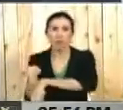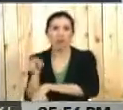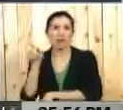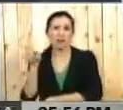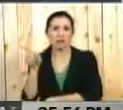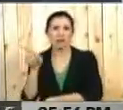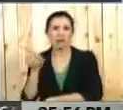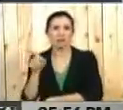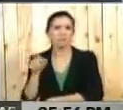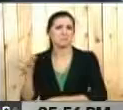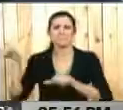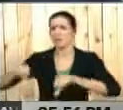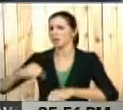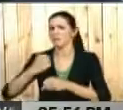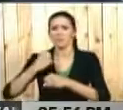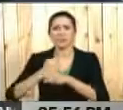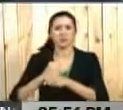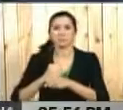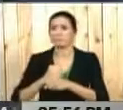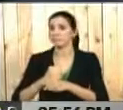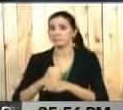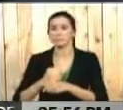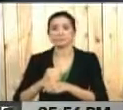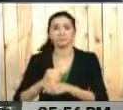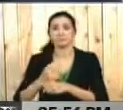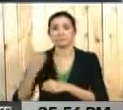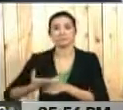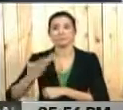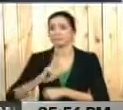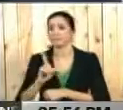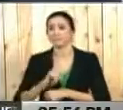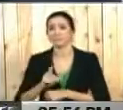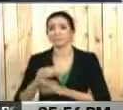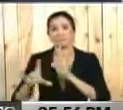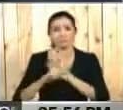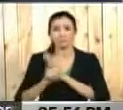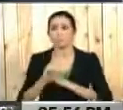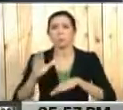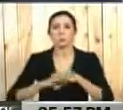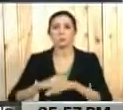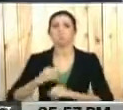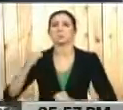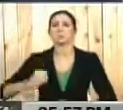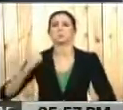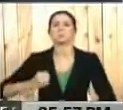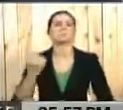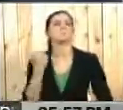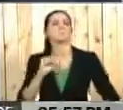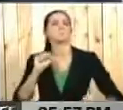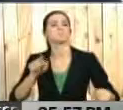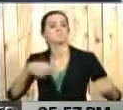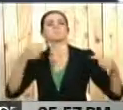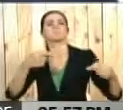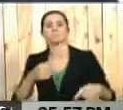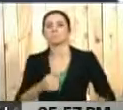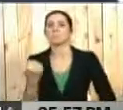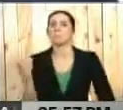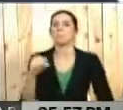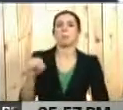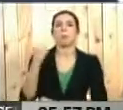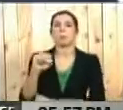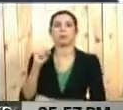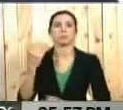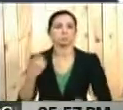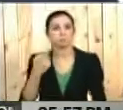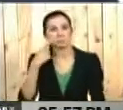de ineficacia y de invalidez como producto de la contumacia, del desafío, del desacato que ha